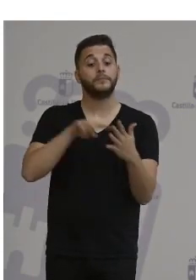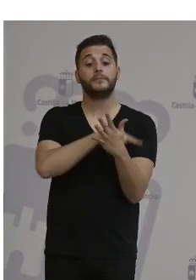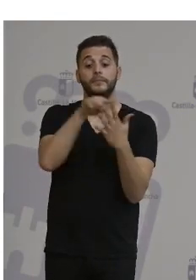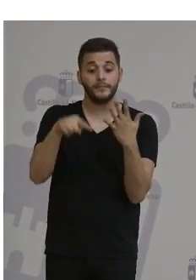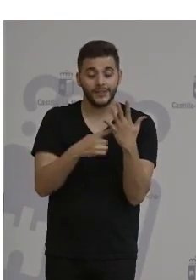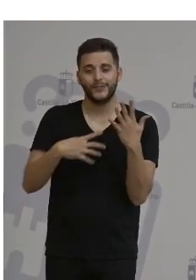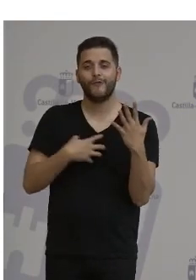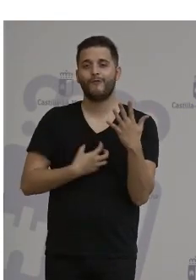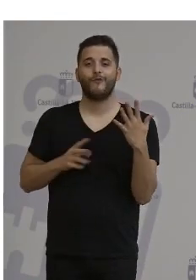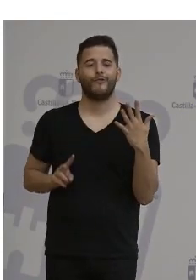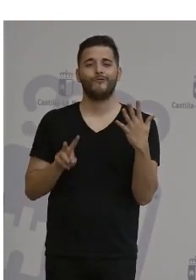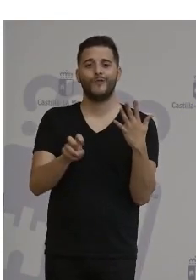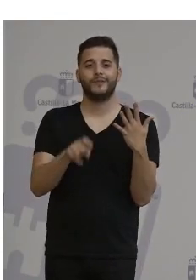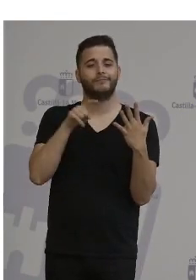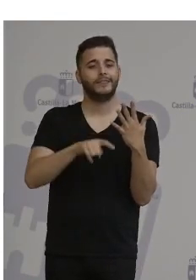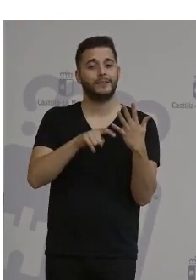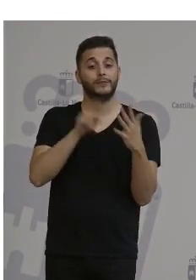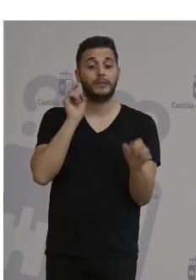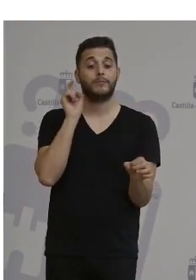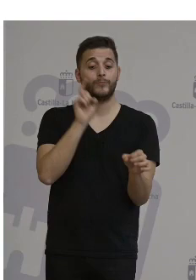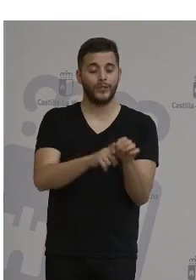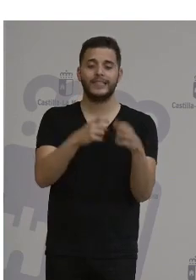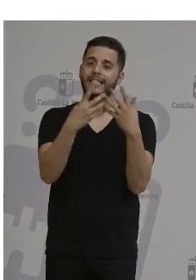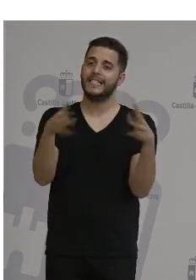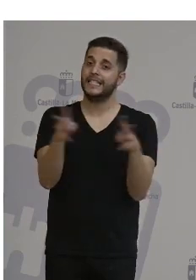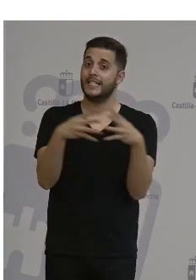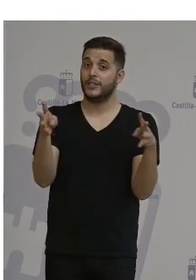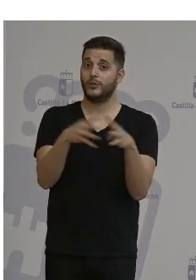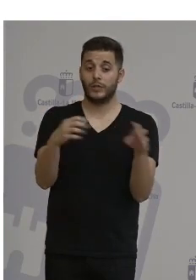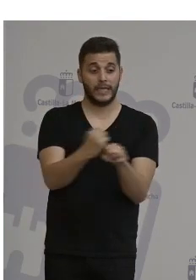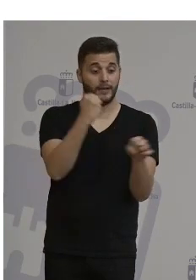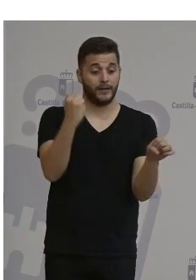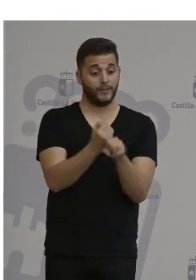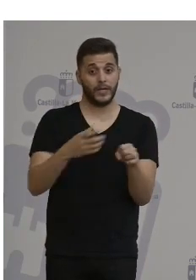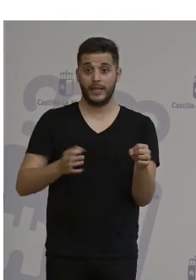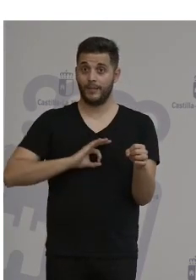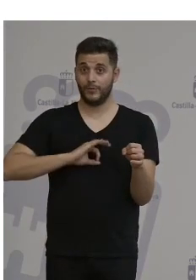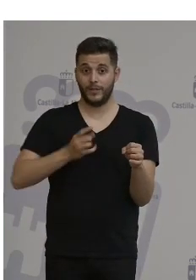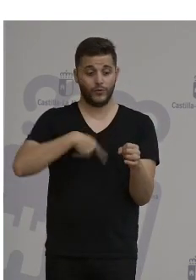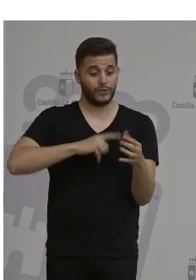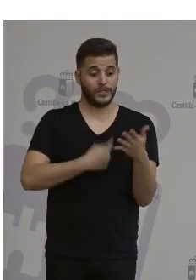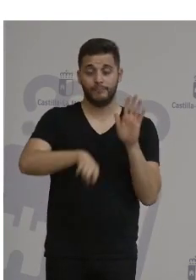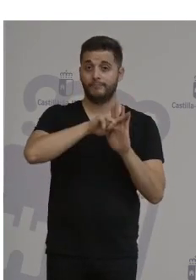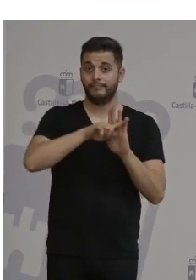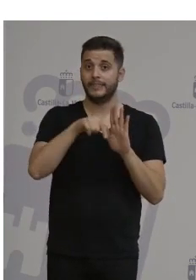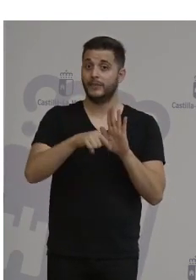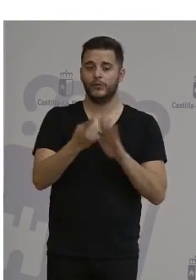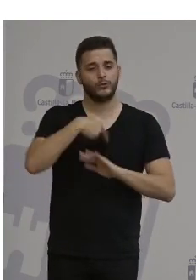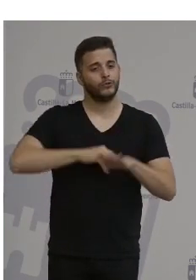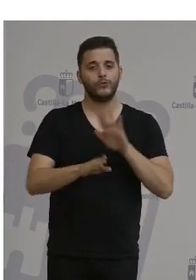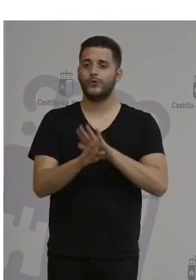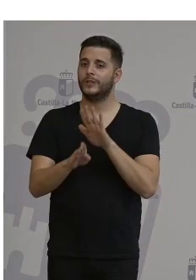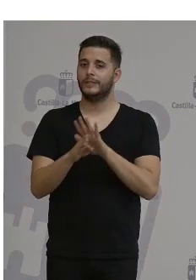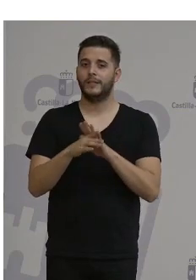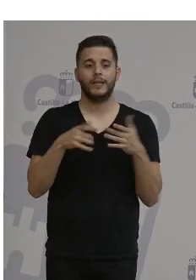funcionarios plenamente integrados ya en la estructura laboral de nuestra diputación. Y lo van a seguir haciendo. Vamos a seguir yendo de la mano de las entidades